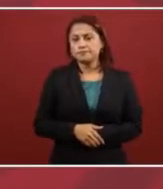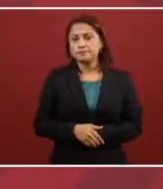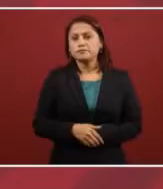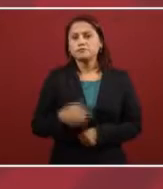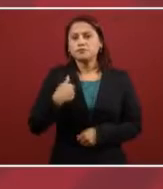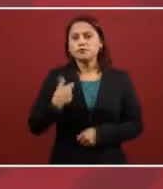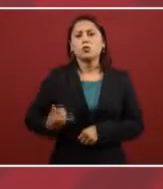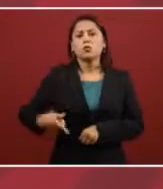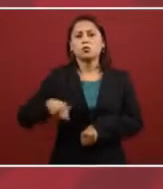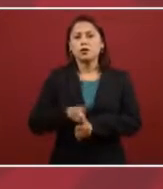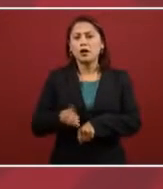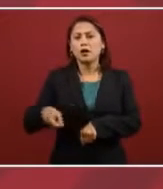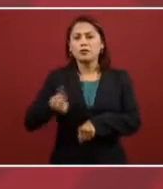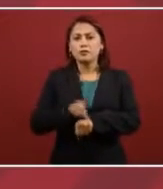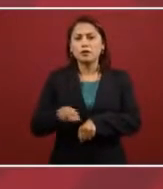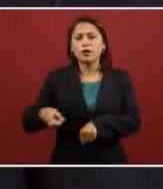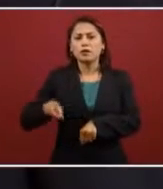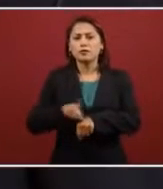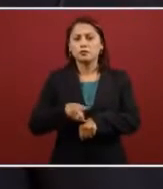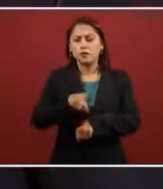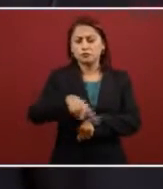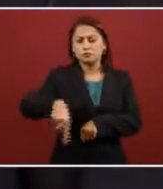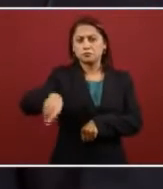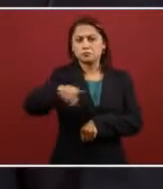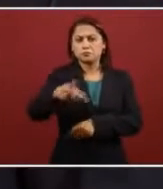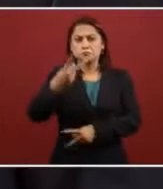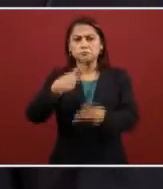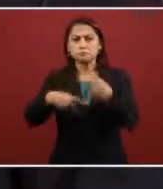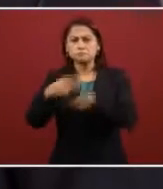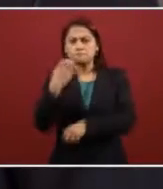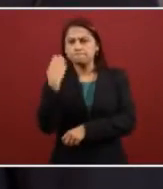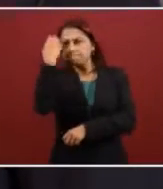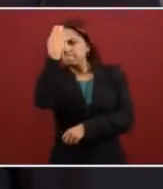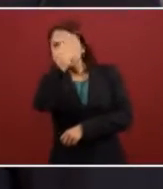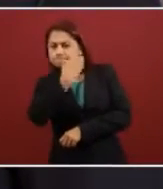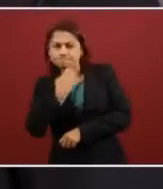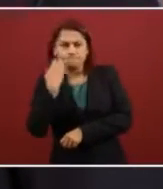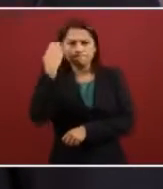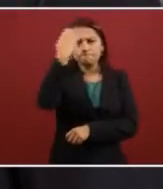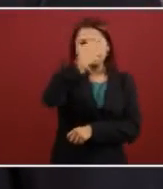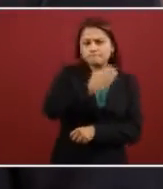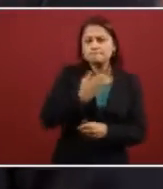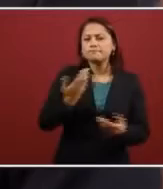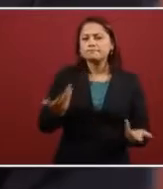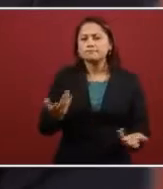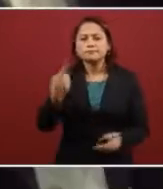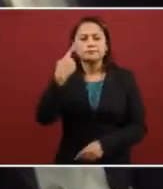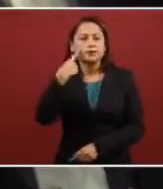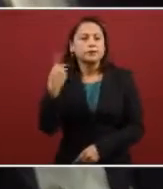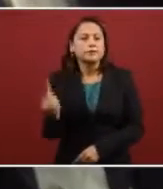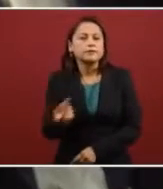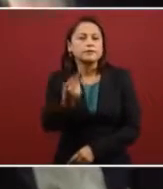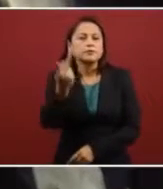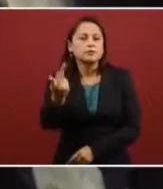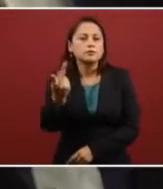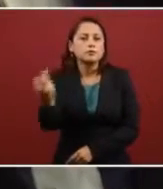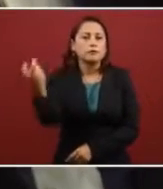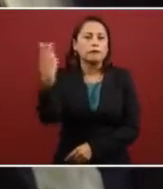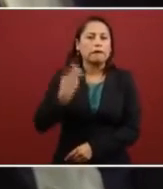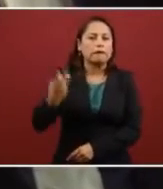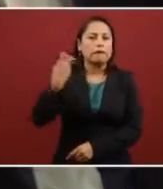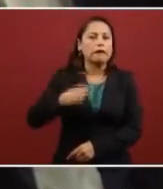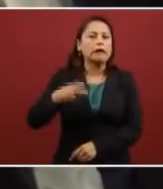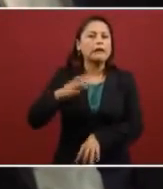basis, evaluando. They are evaluating o sea, a ver, me. Let's see. ¿A quién critican más? Who do they critique the most? ¿A quién